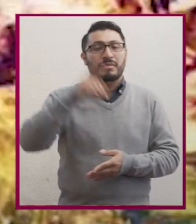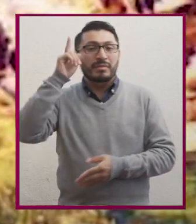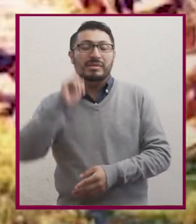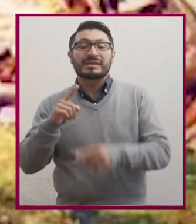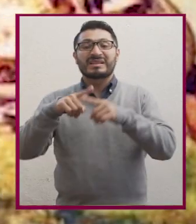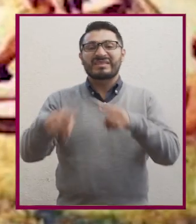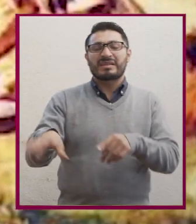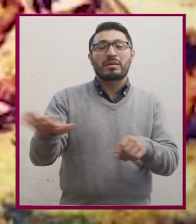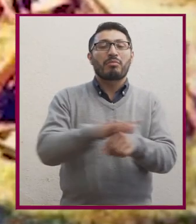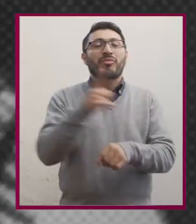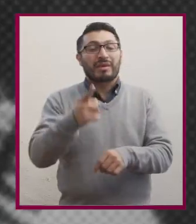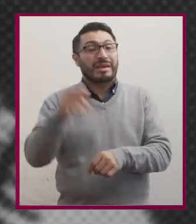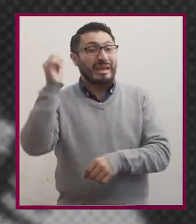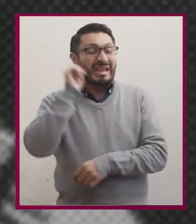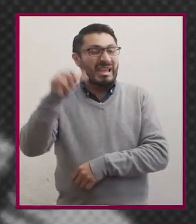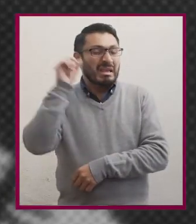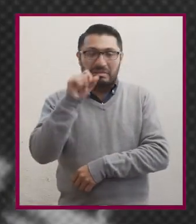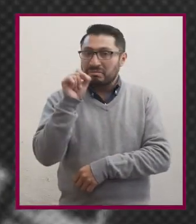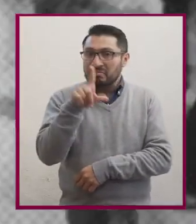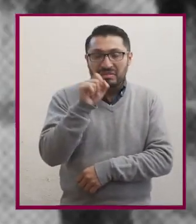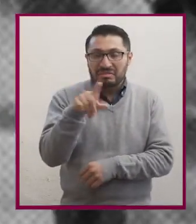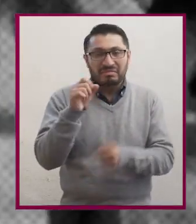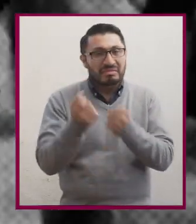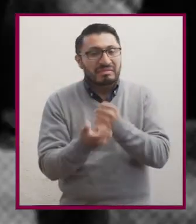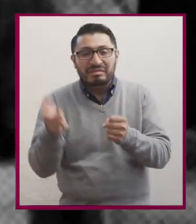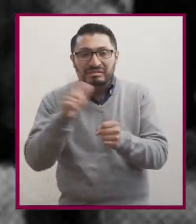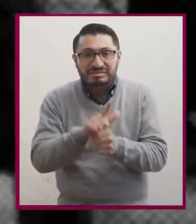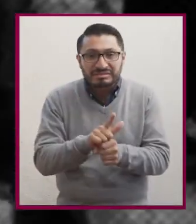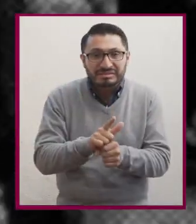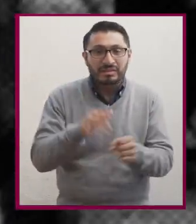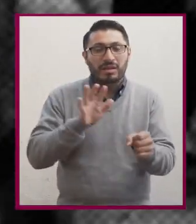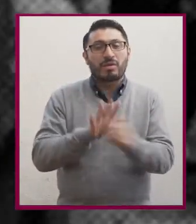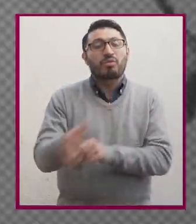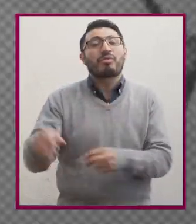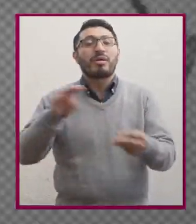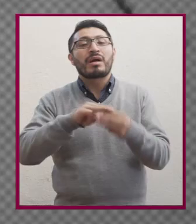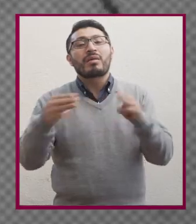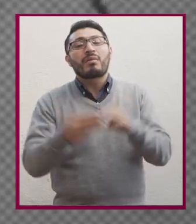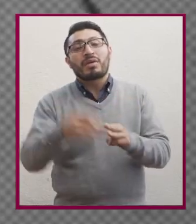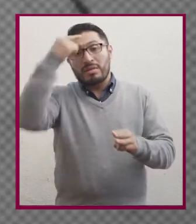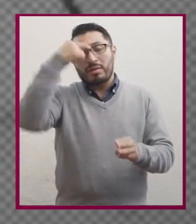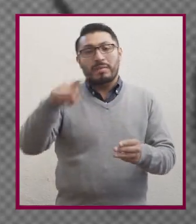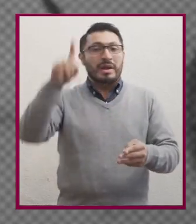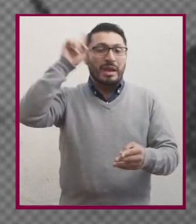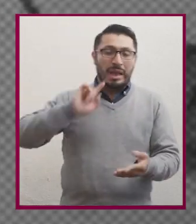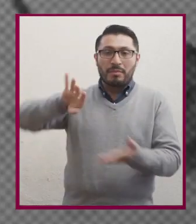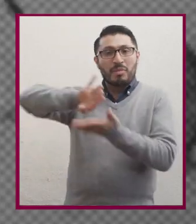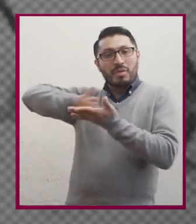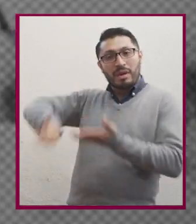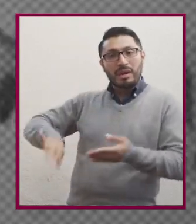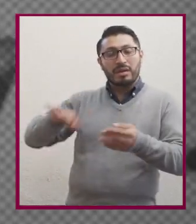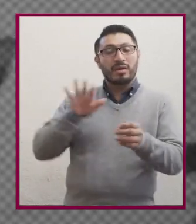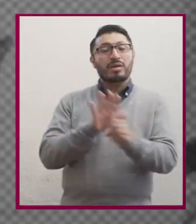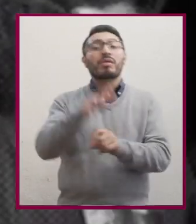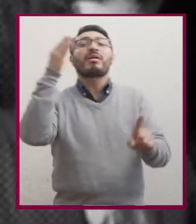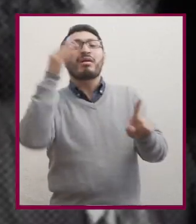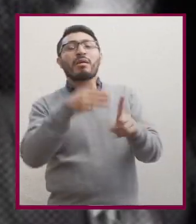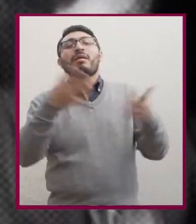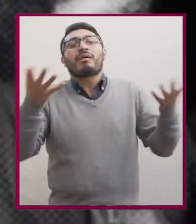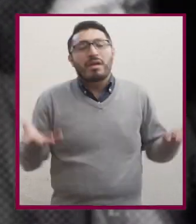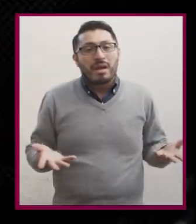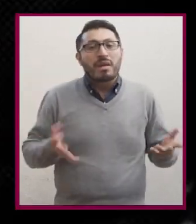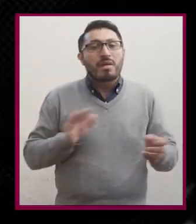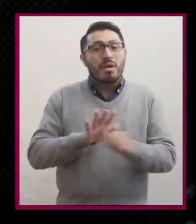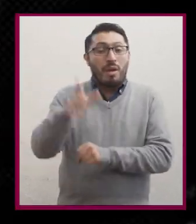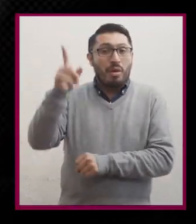debe? ¿Siempre fue así en todas las sociedades? ¿Qué justificaciones se han dado para excluir a la mujer y con qué intereses? ¿Qué